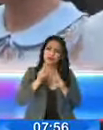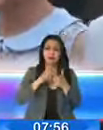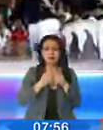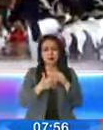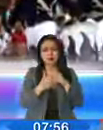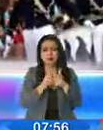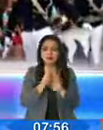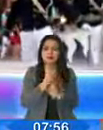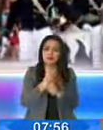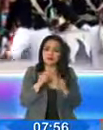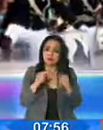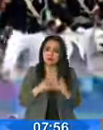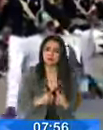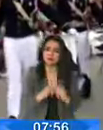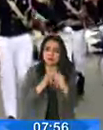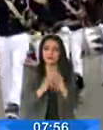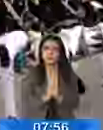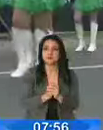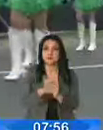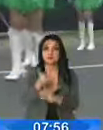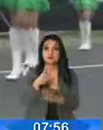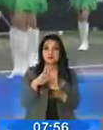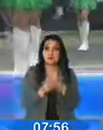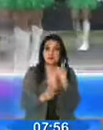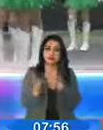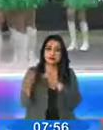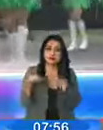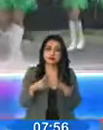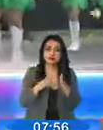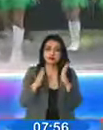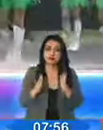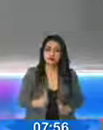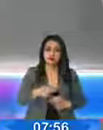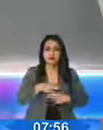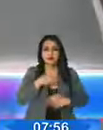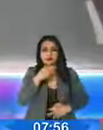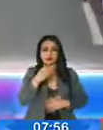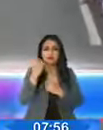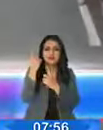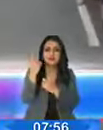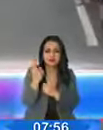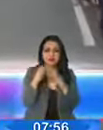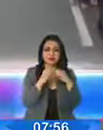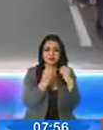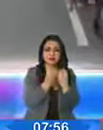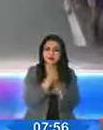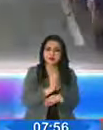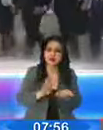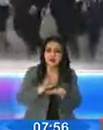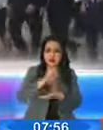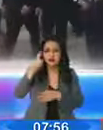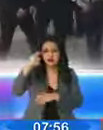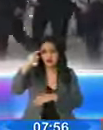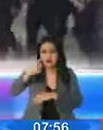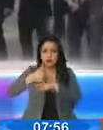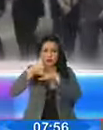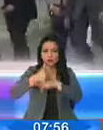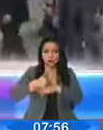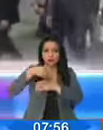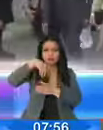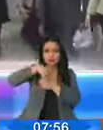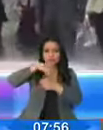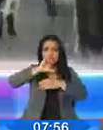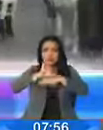incomprensiones. Cerca de 10.000 personas entre estudiantes, militares, civiles, organizaciones barriales, instituciones gubernamentales y autoridades nacionales,